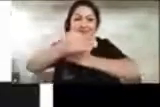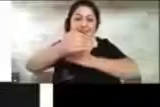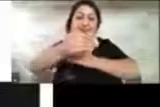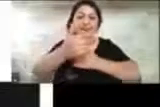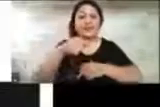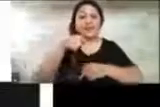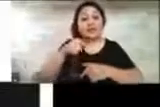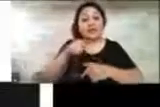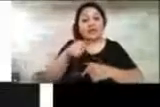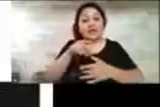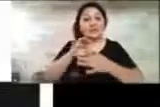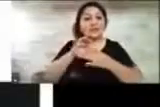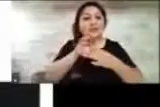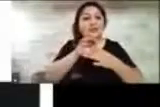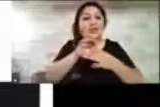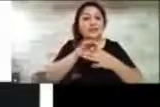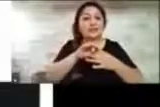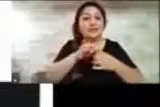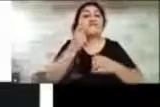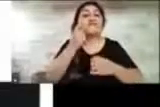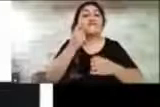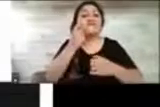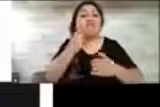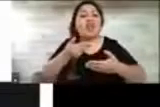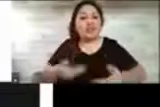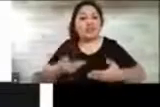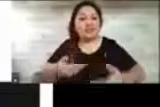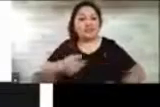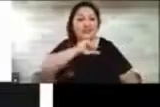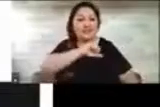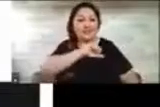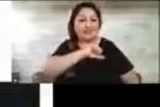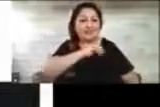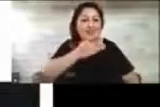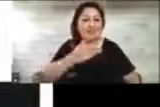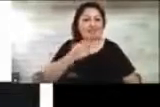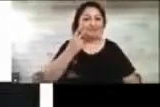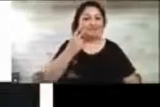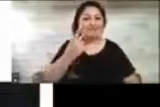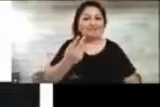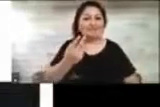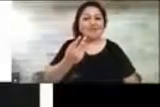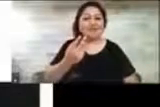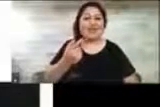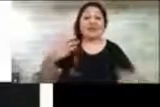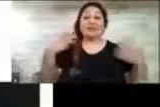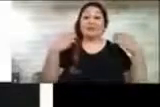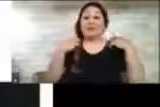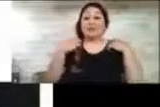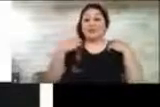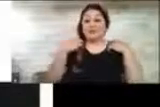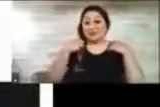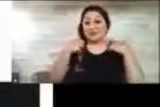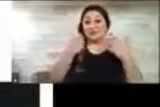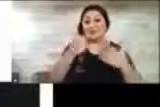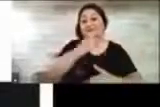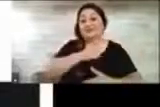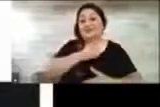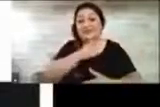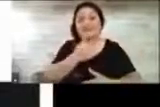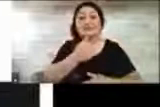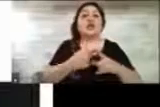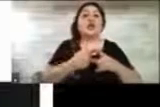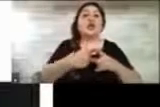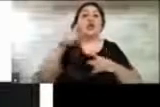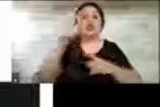también es importante ver la imagen actual del Santiago, donde quizás las tareas son otras, quizás el esfuerzo es otro, es la